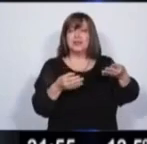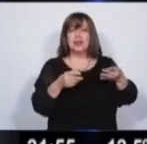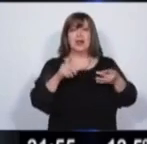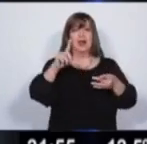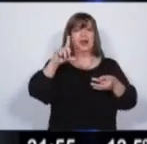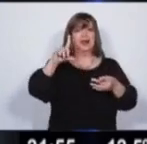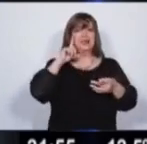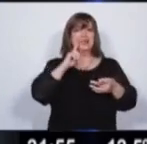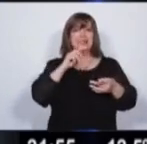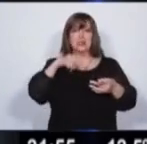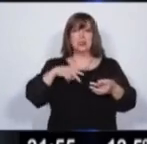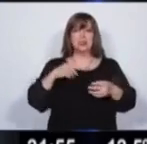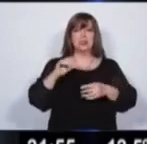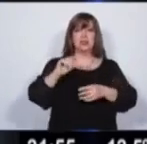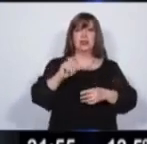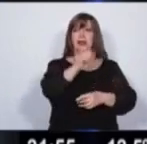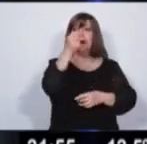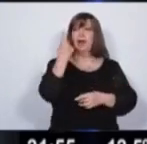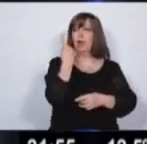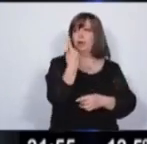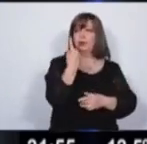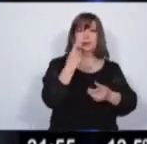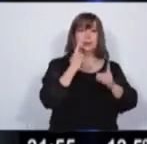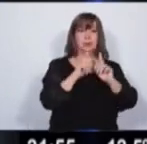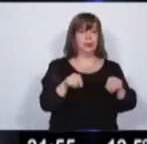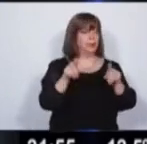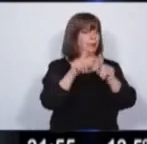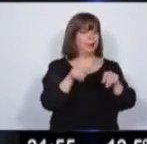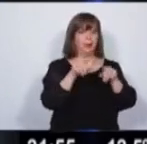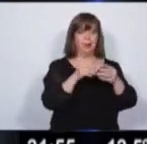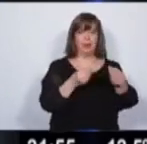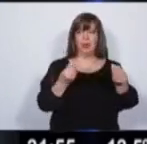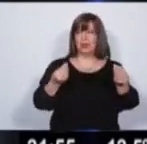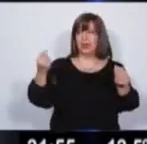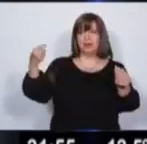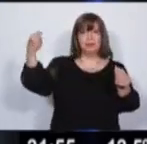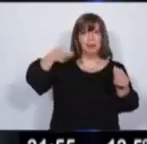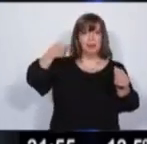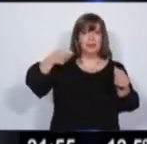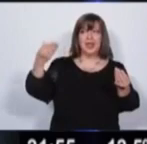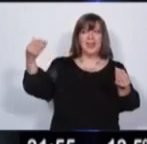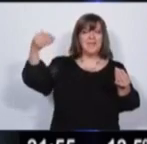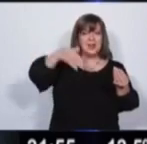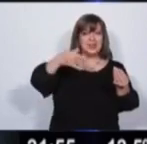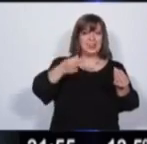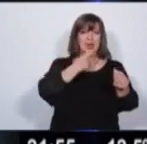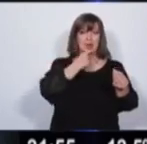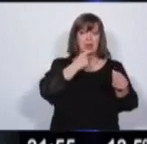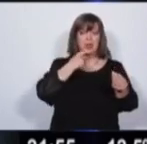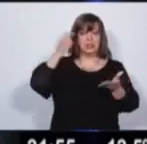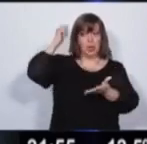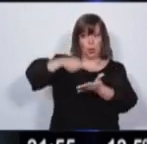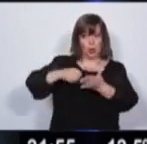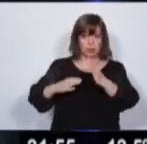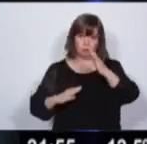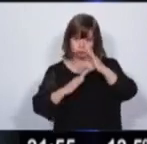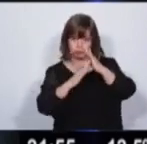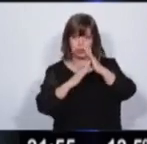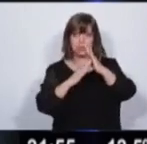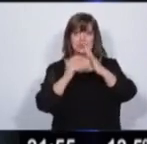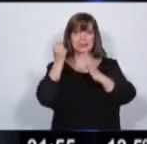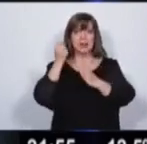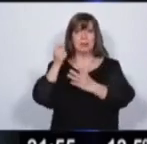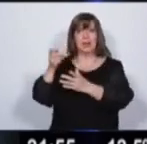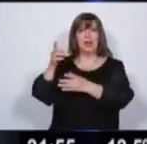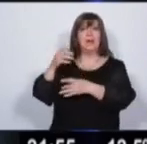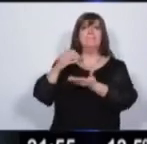la gana uno solo Obviamente que nadie va a venir a invertir en Mendoza si la suprema corte está siempre en